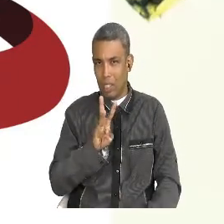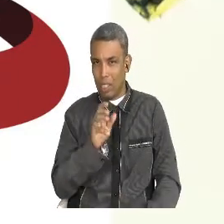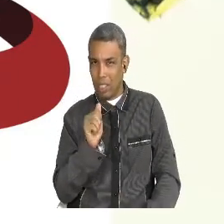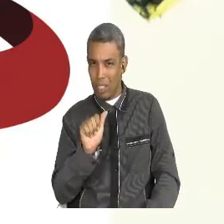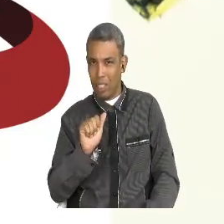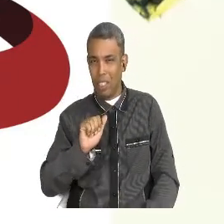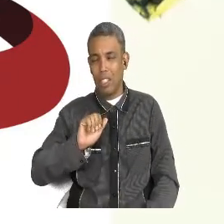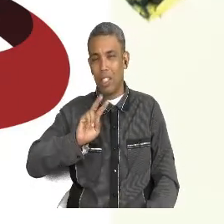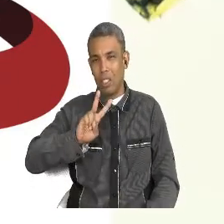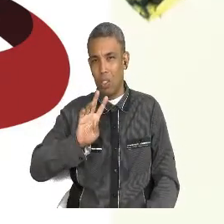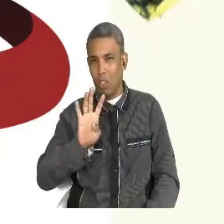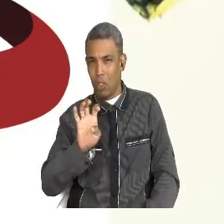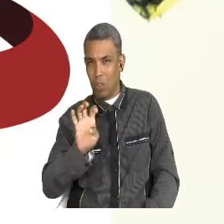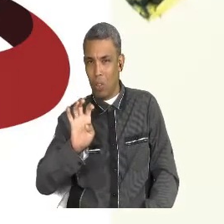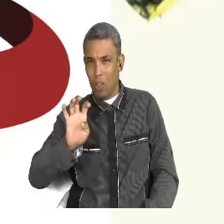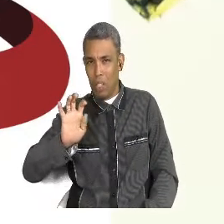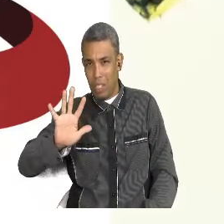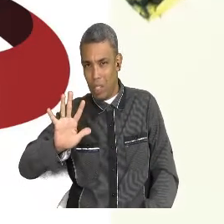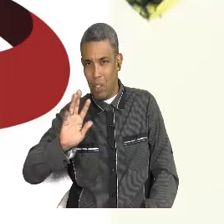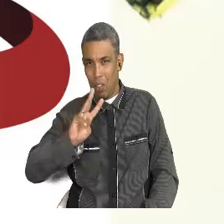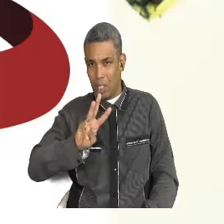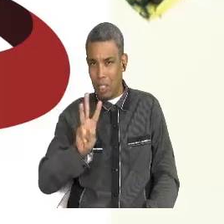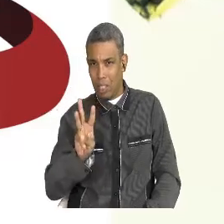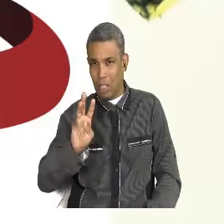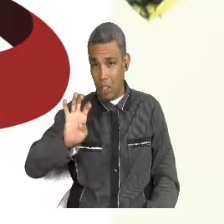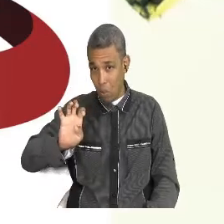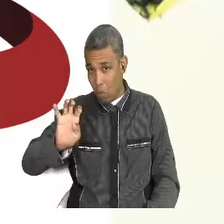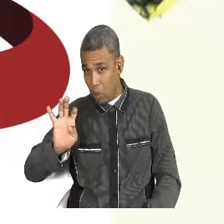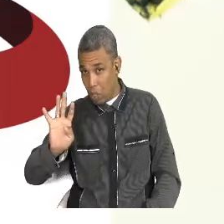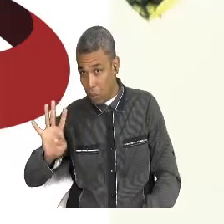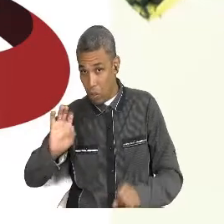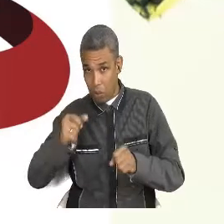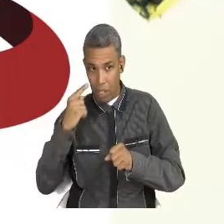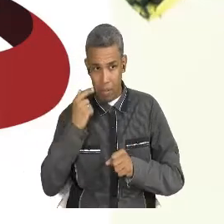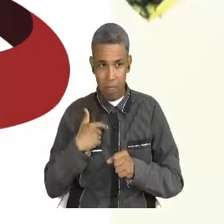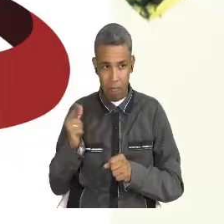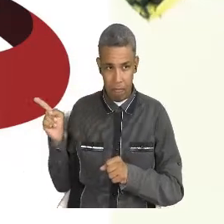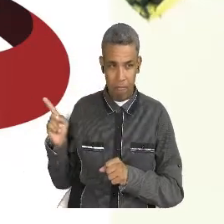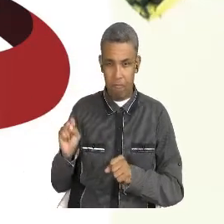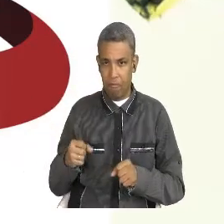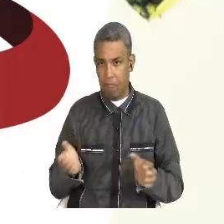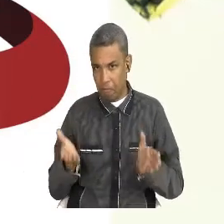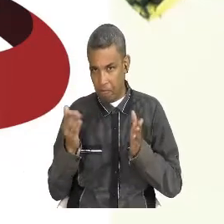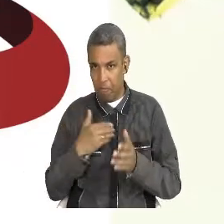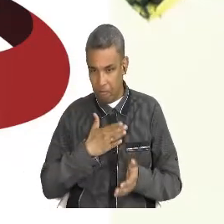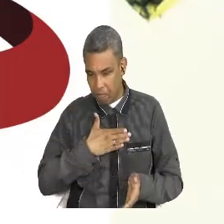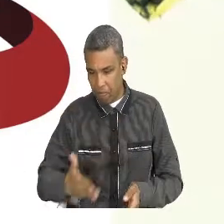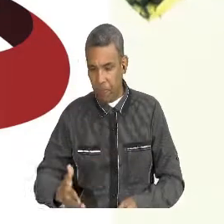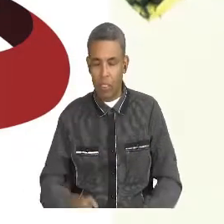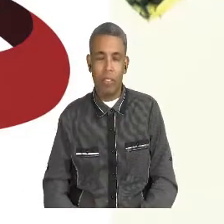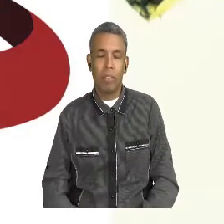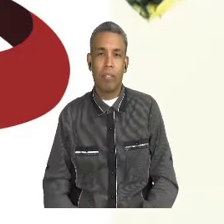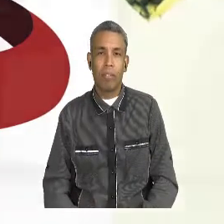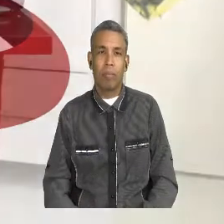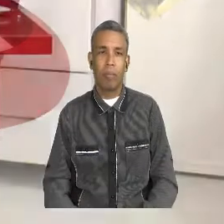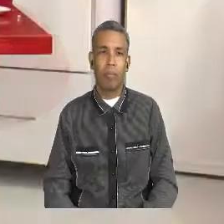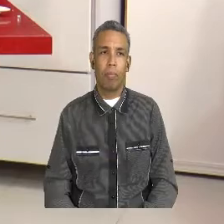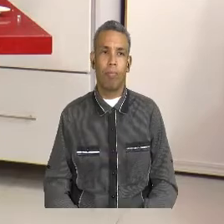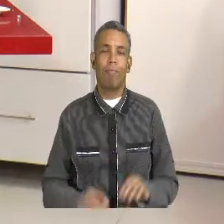310-295-3234 pueden conseguir esos domicilios. Entonces, los espero en Mr. Prada. Bueno, ya saben, entonces, nos vamos,